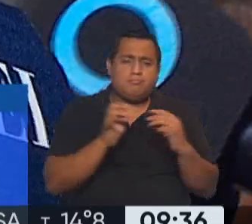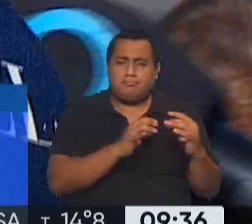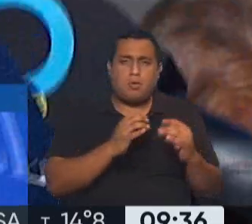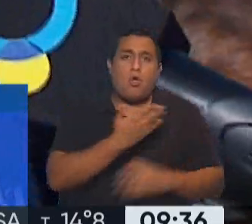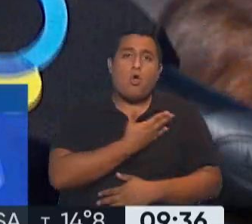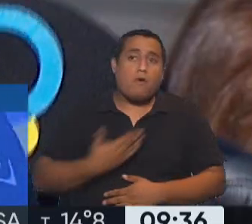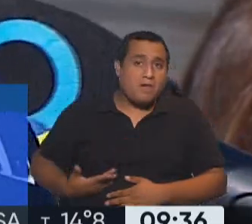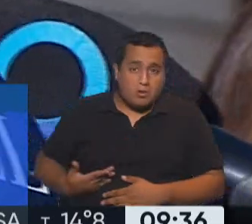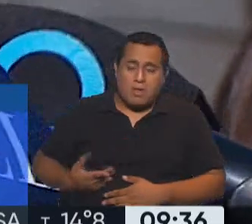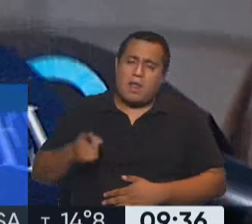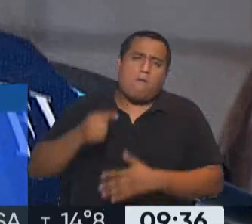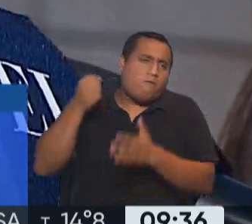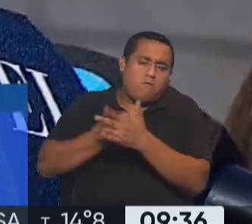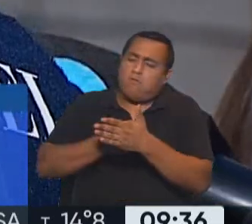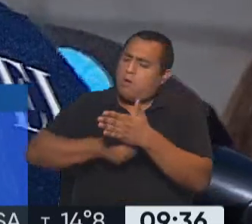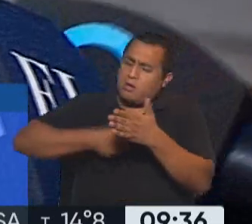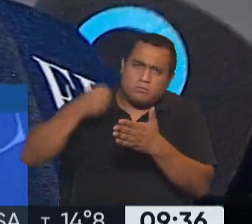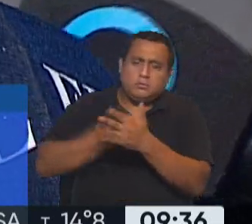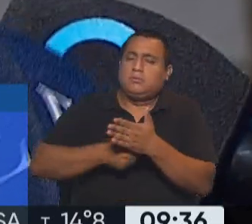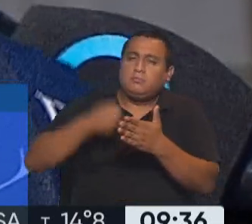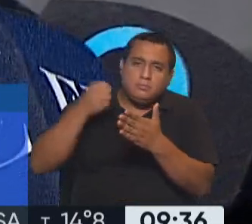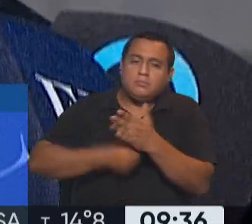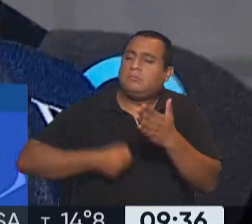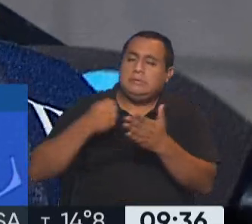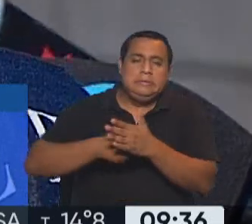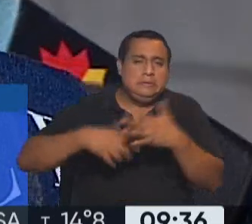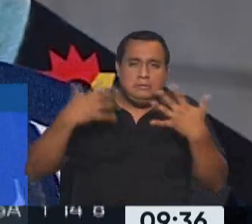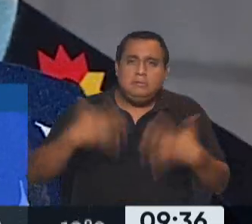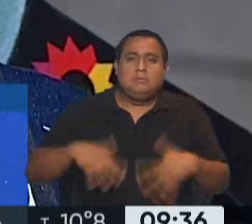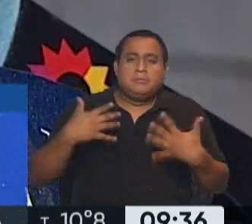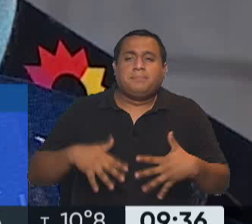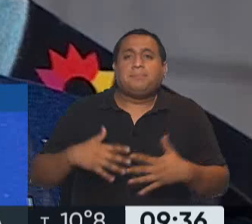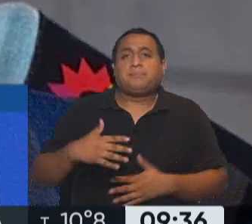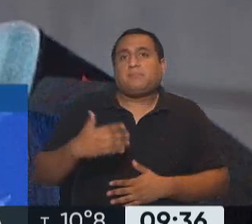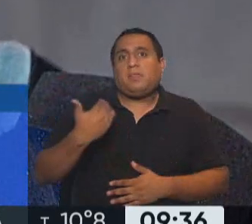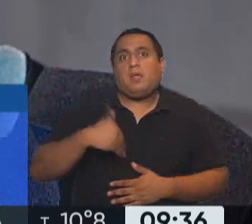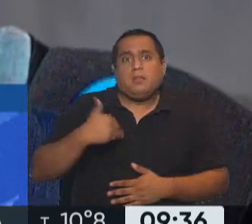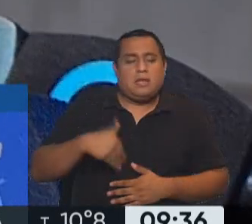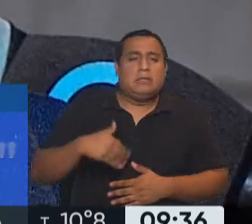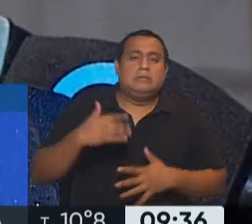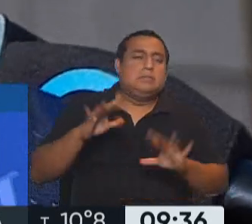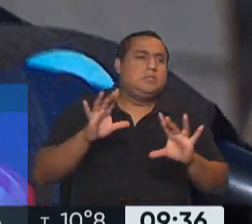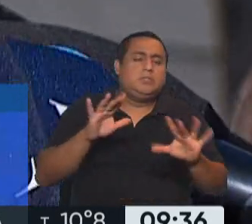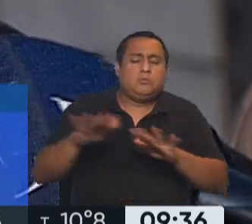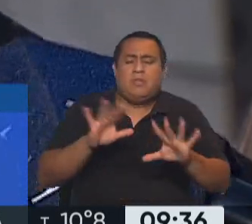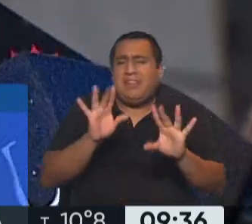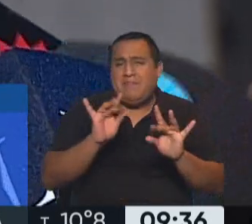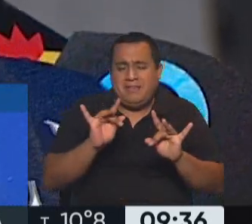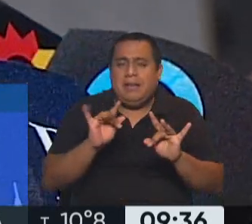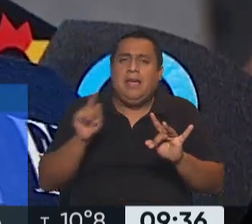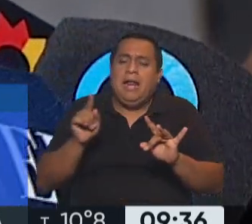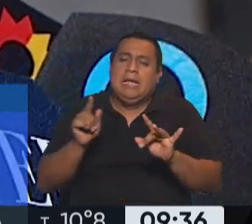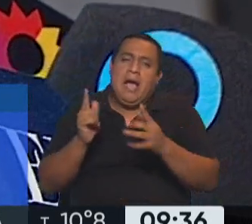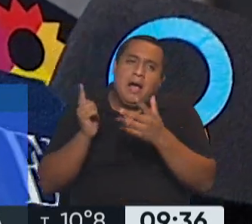haciendo un esfuerzo tremendo por sacar al país de una situación muy complicada, de